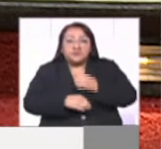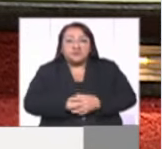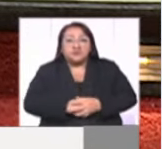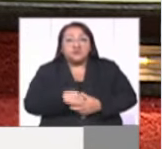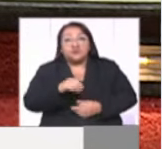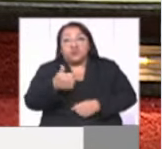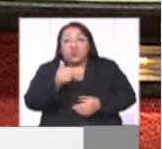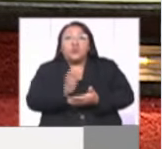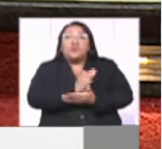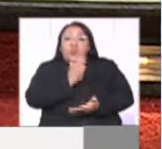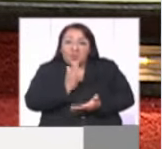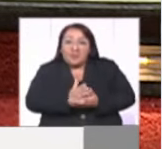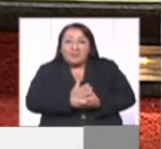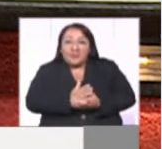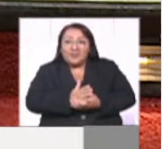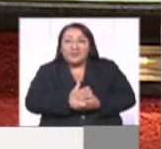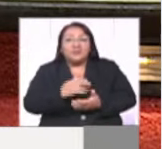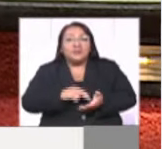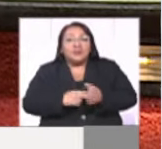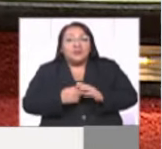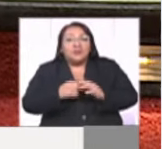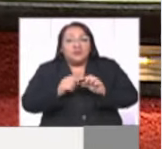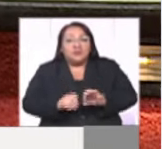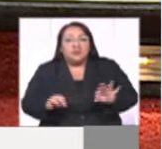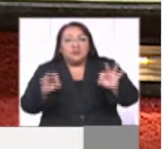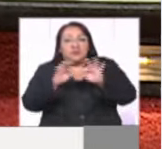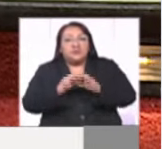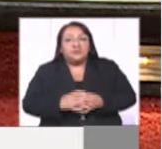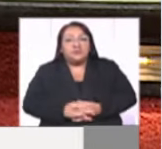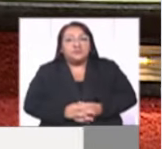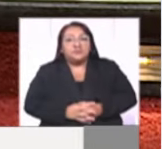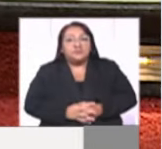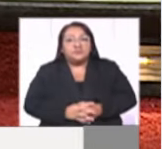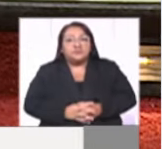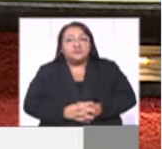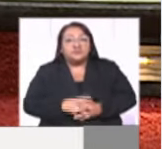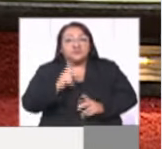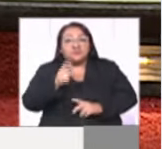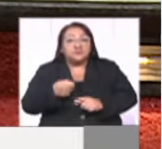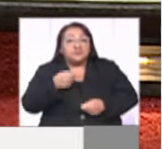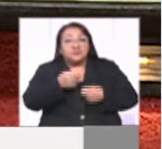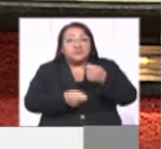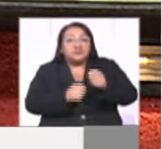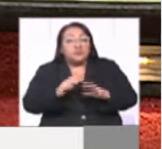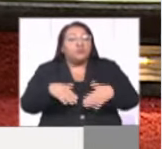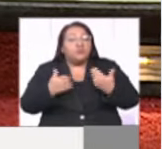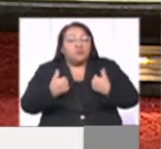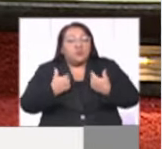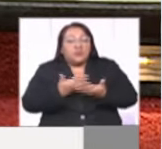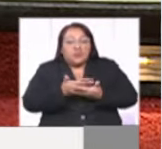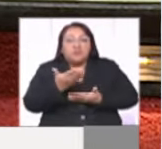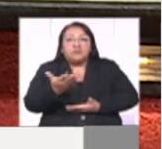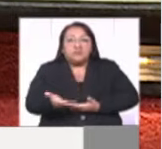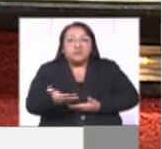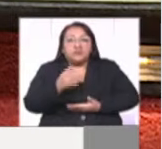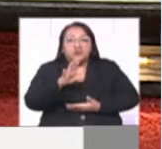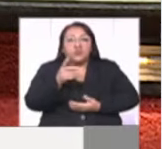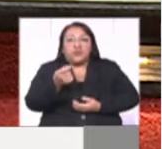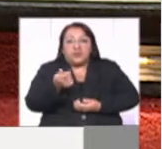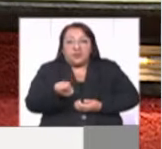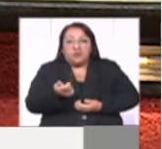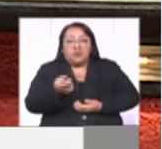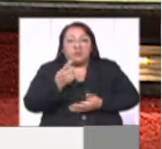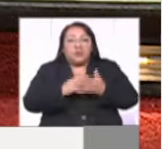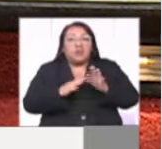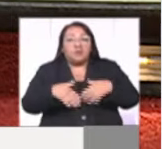Otro motivo por el cual es importante que los aportantes puedan disponer de su dinero